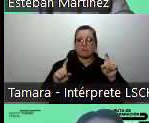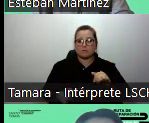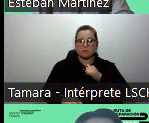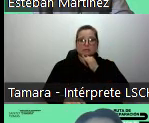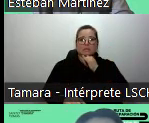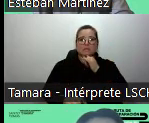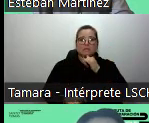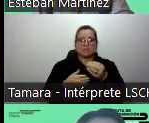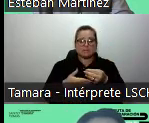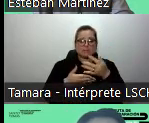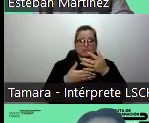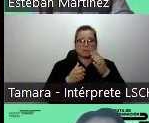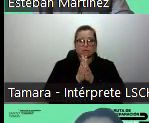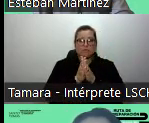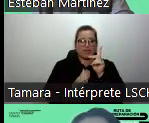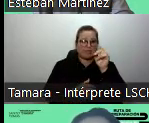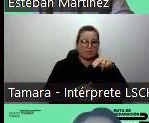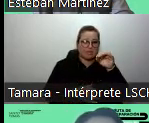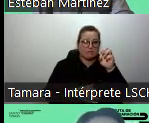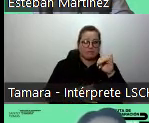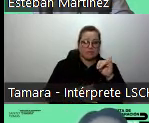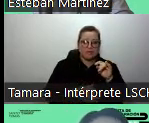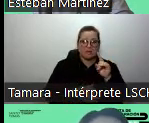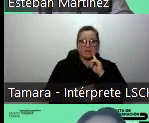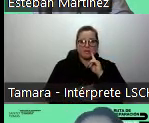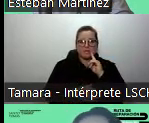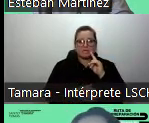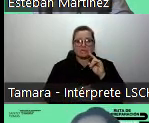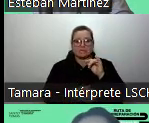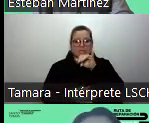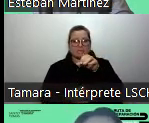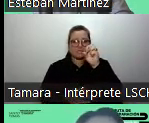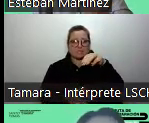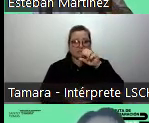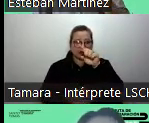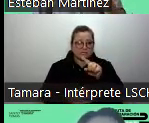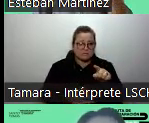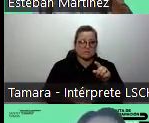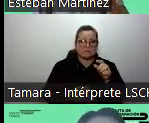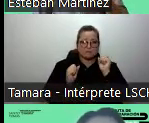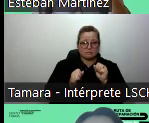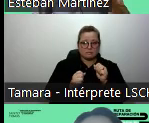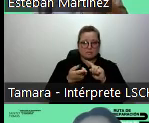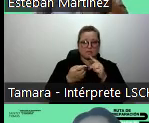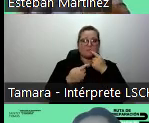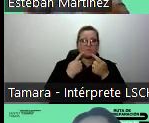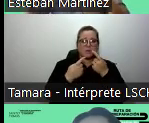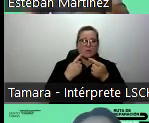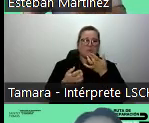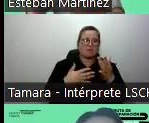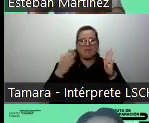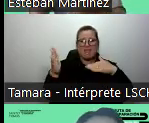por el chat diy eh Jean Charles te podemos ahí ayudar podemos iniciar pregunto así porque a veces la